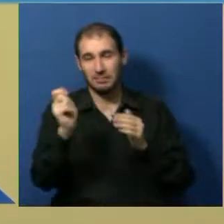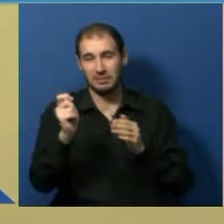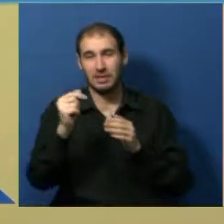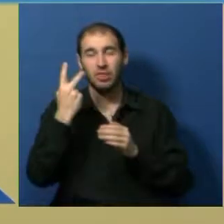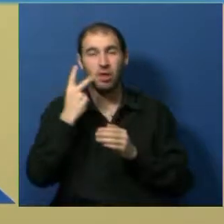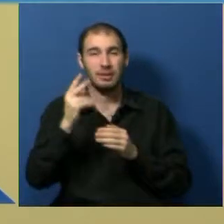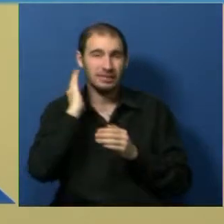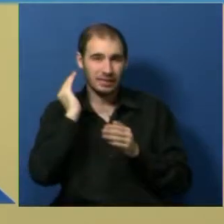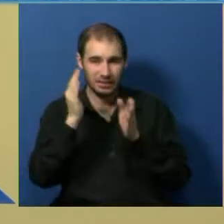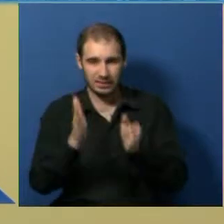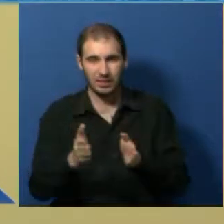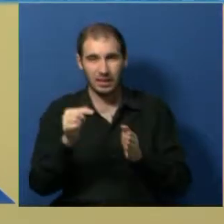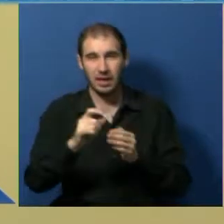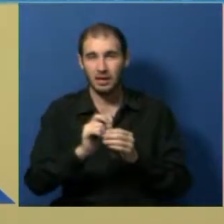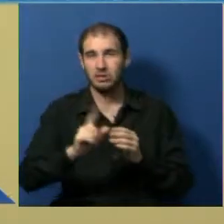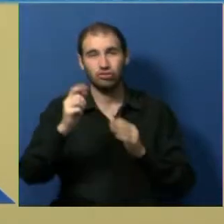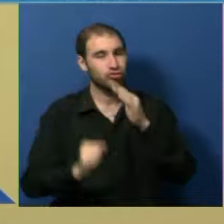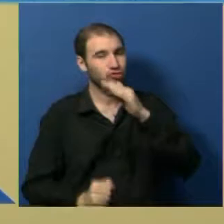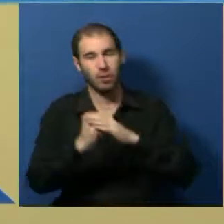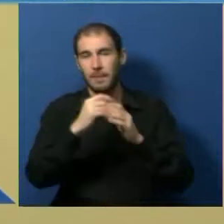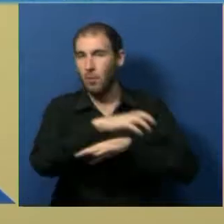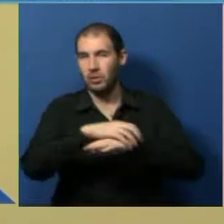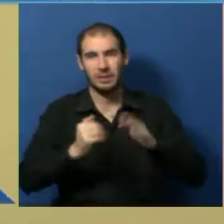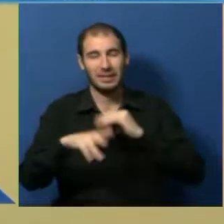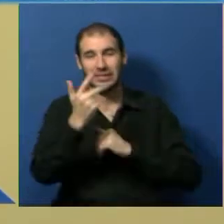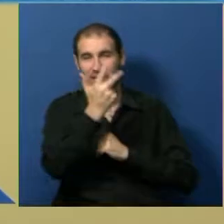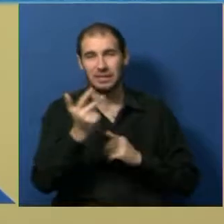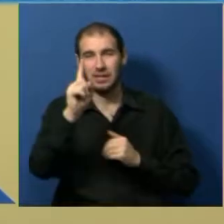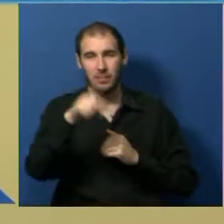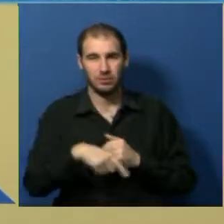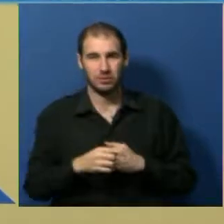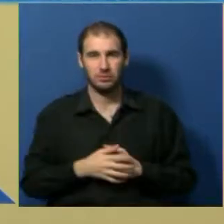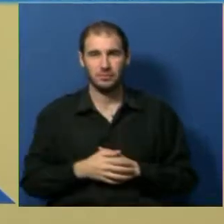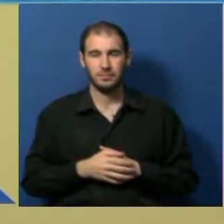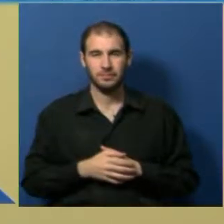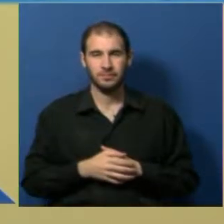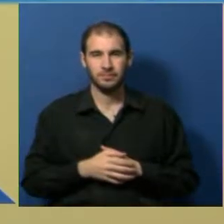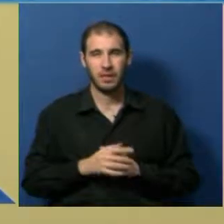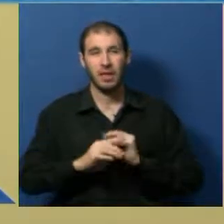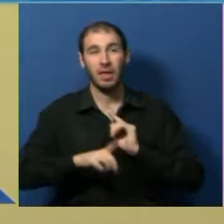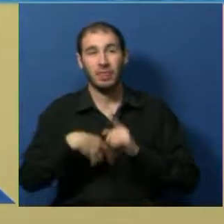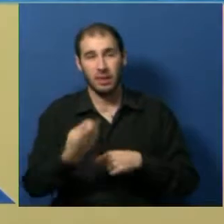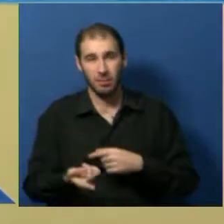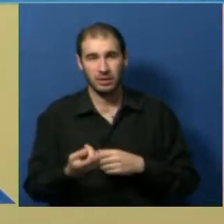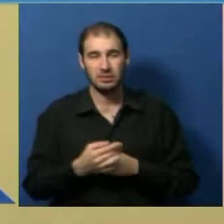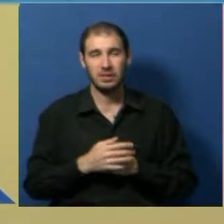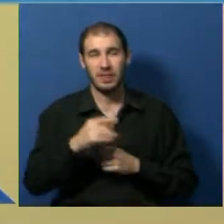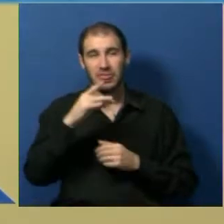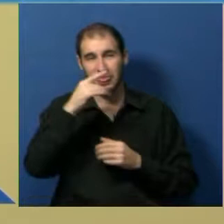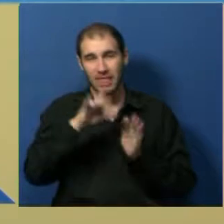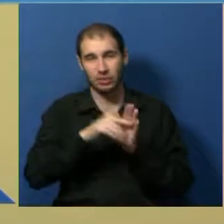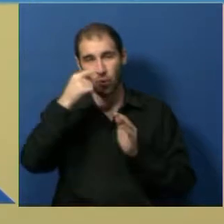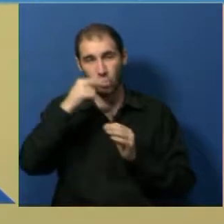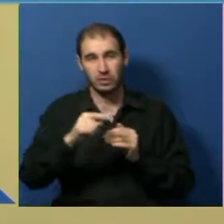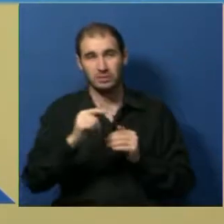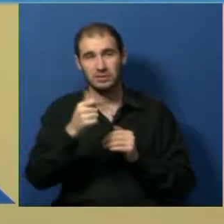del 2016, que fue donde fue el pico de pobreza con un 33%, ¿no? Y luego, este último dato que surge es